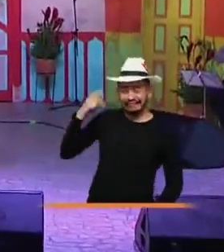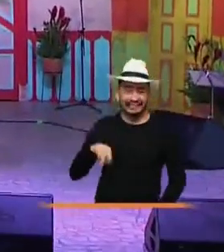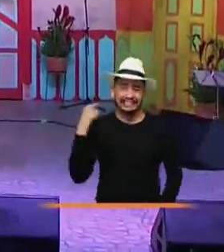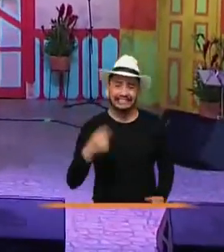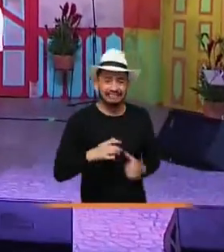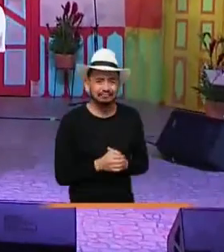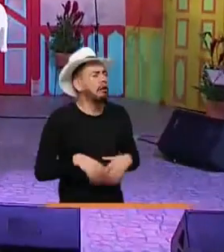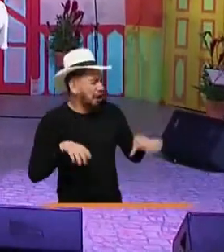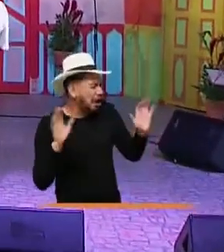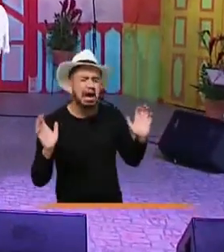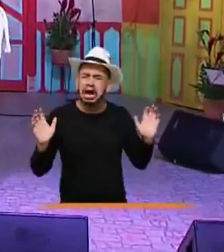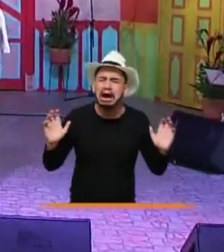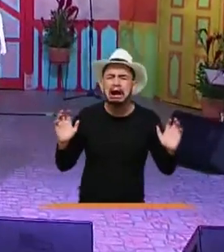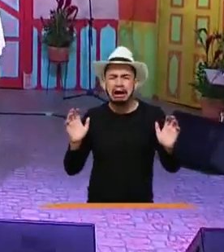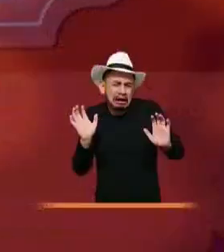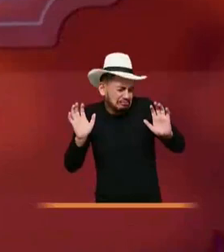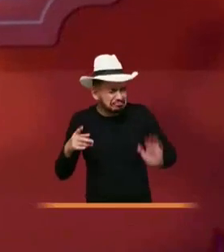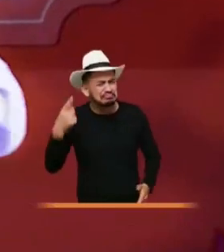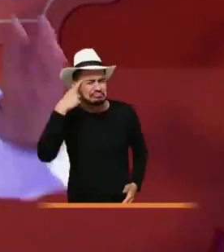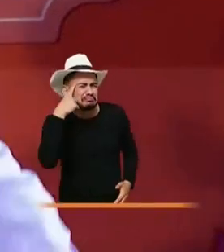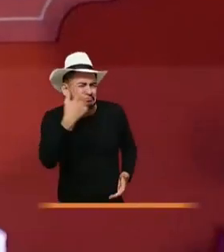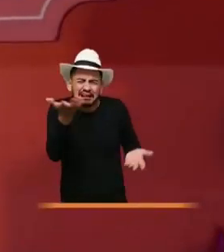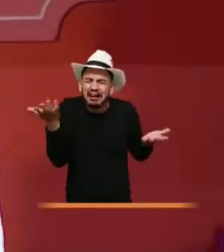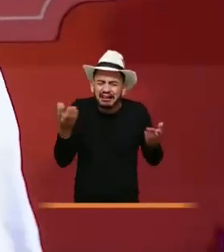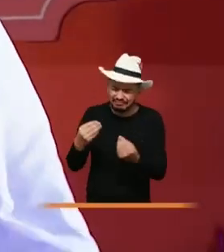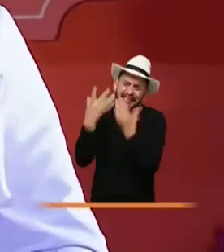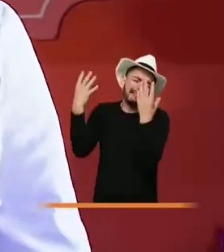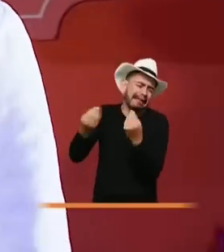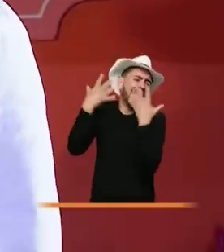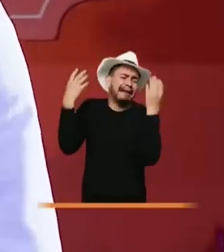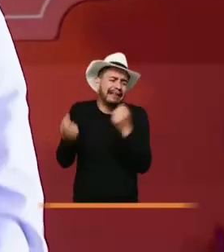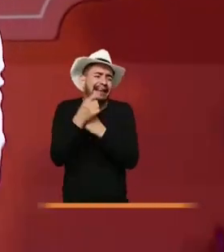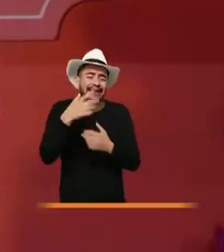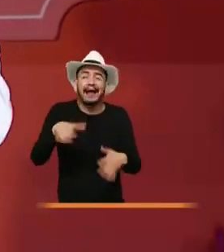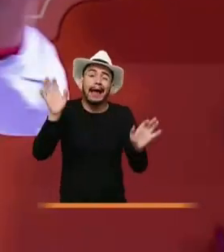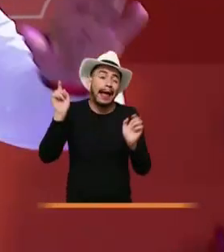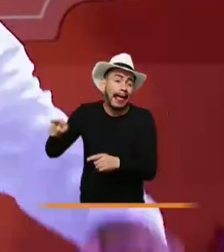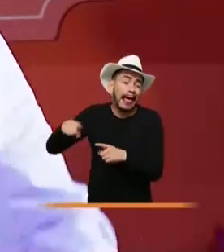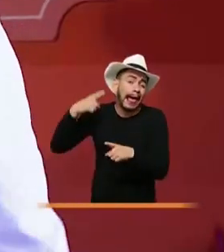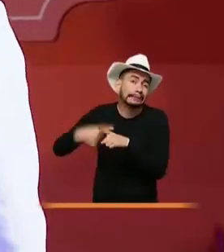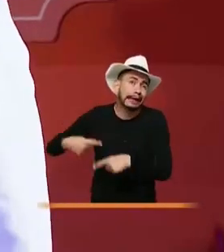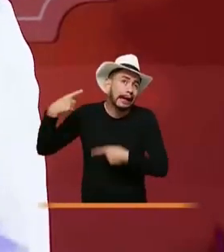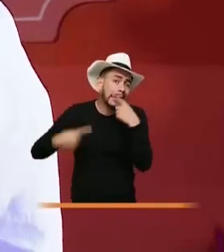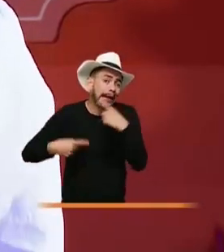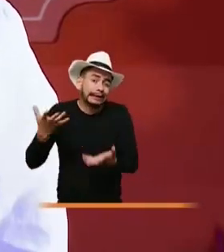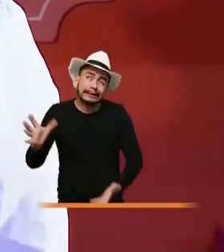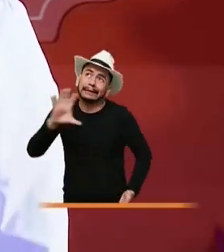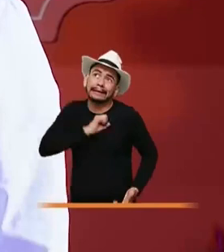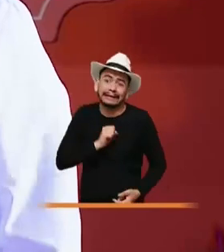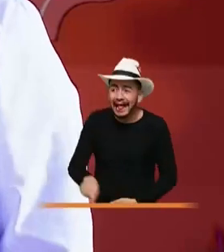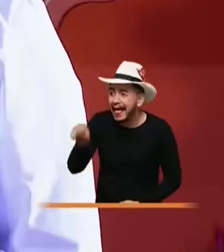de guacuco con lo que ya le ha pasado es que ya no hay peligro